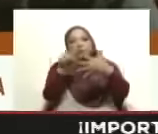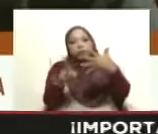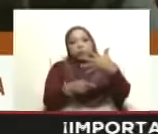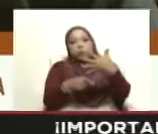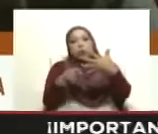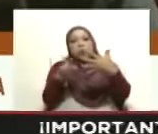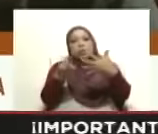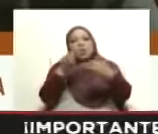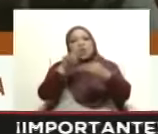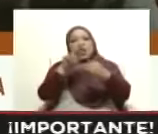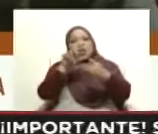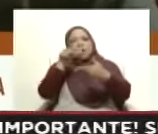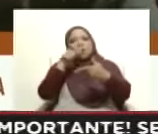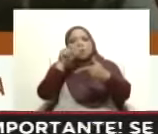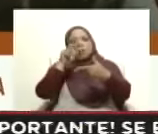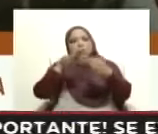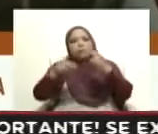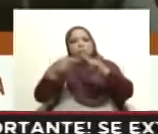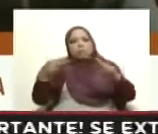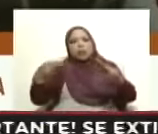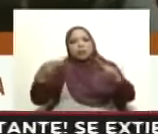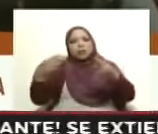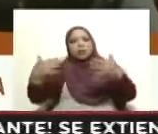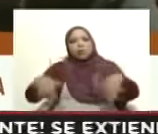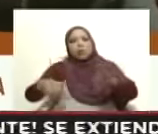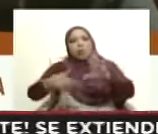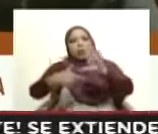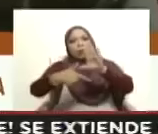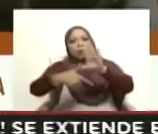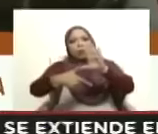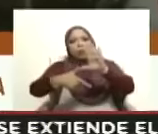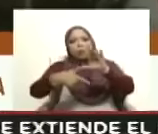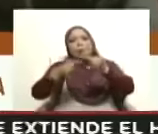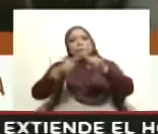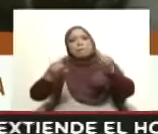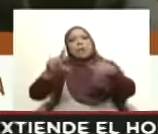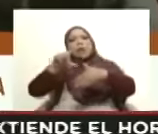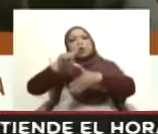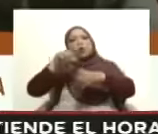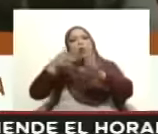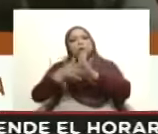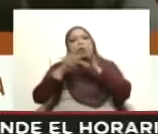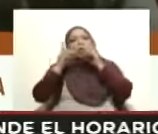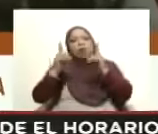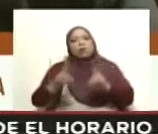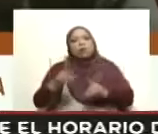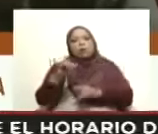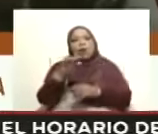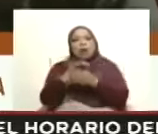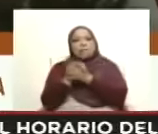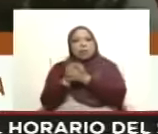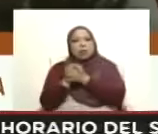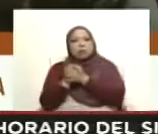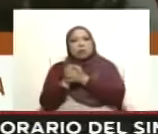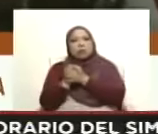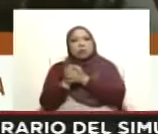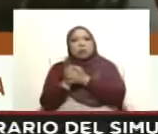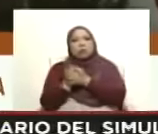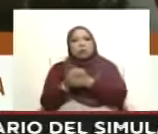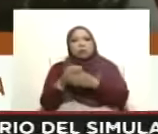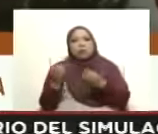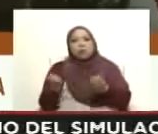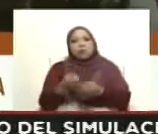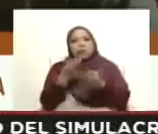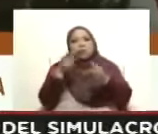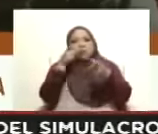paz y la estabilidad de la región pero simultáneamente decía que él tiene amigos en el consejo